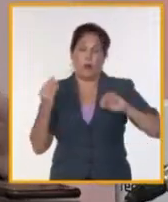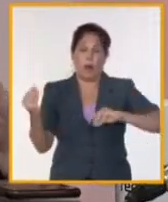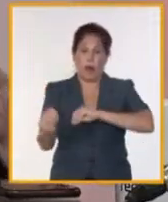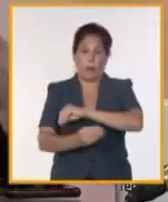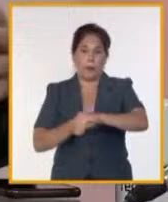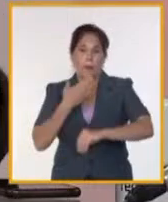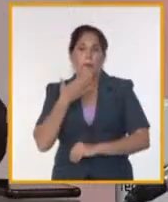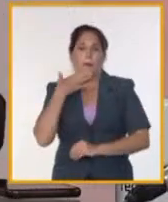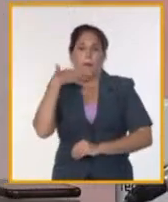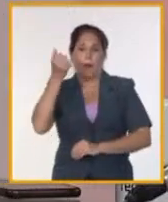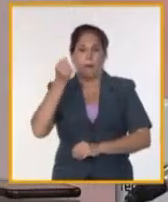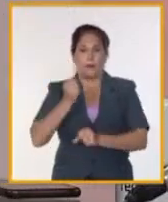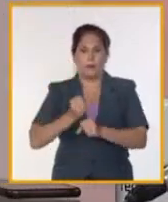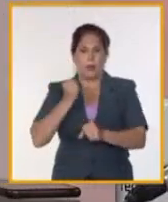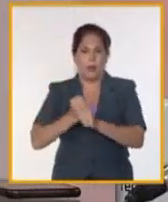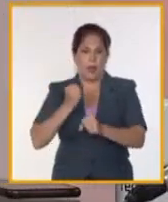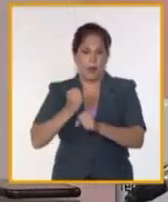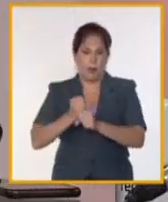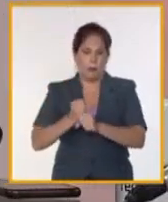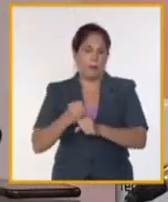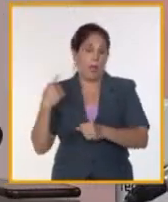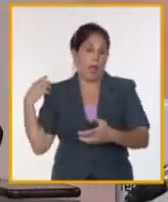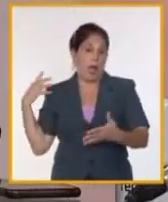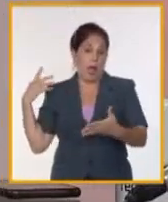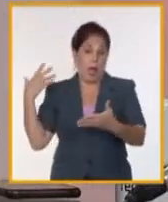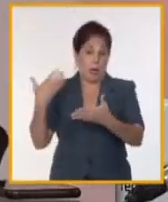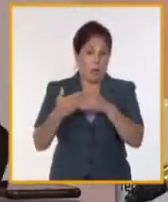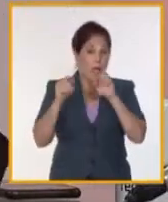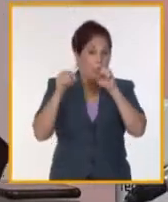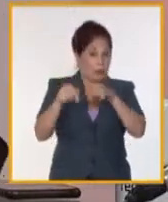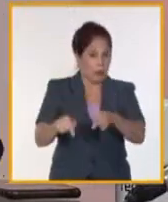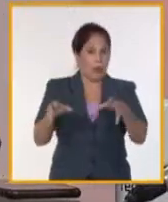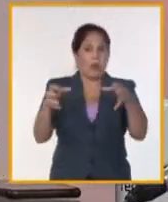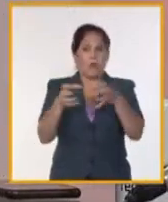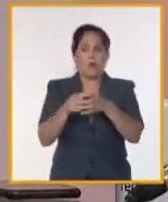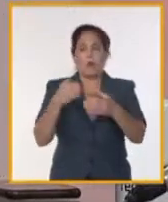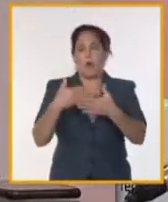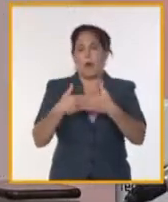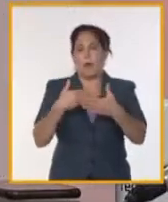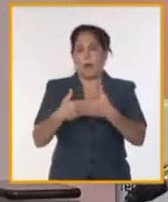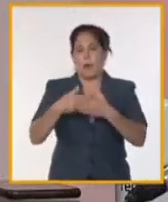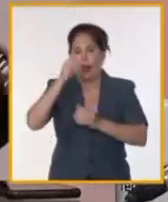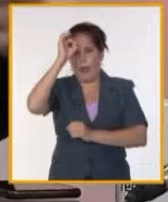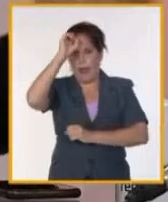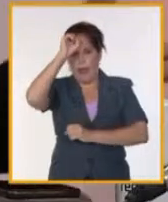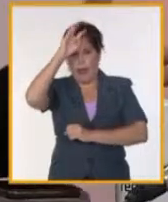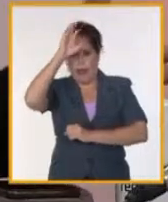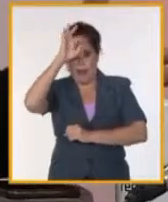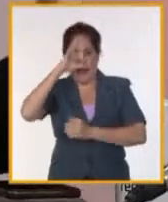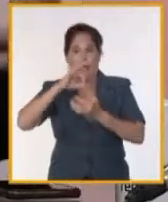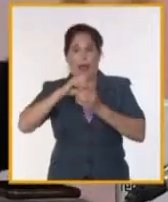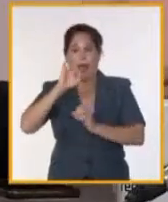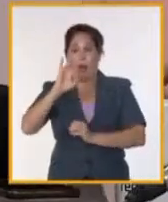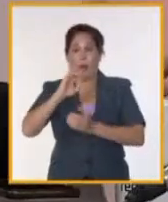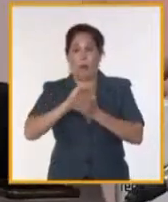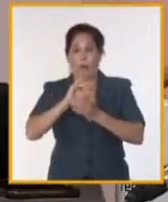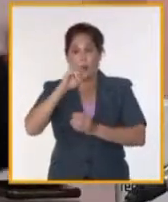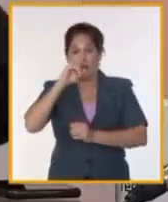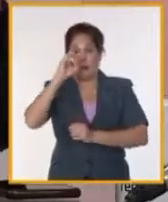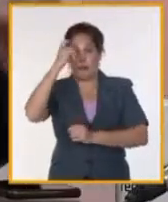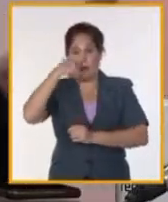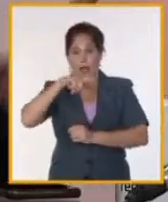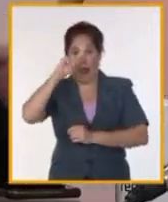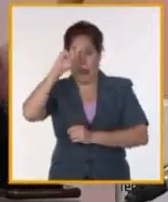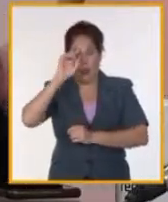Y hace unos años pues se agrupó bajo el grupo empresarial Geominsal, donde, aunque como Fabio decía, lo que más se conoce es el